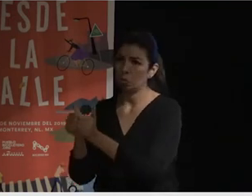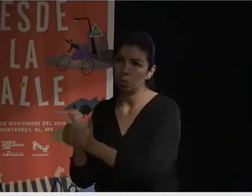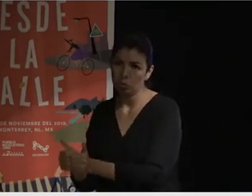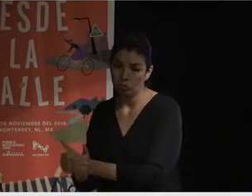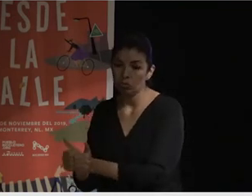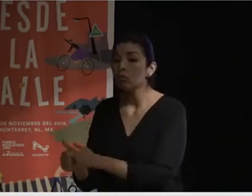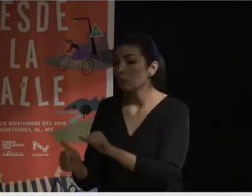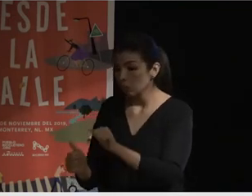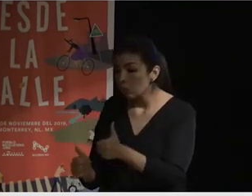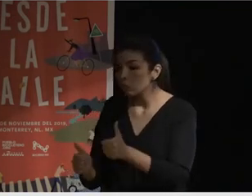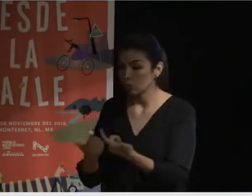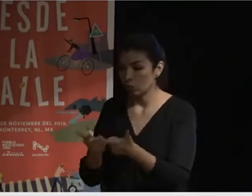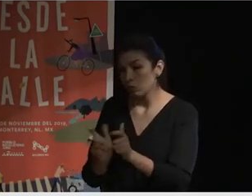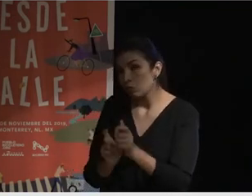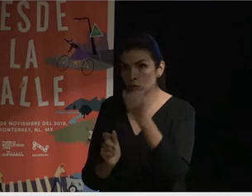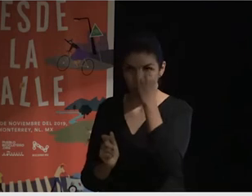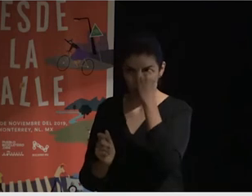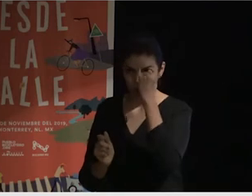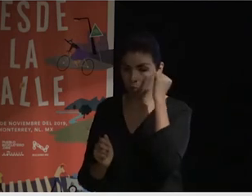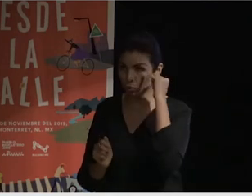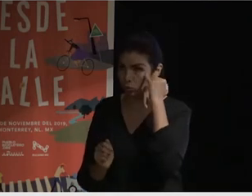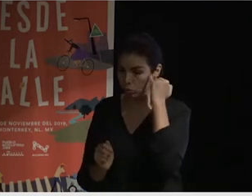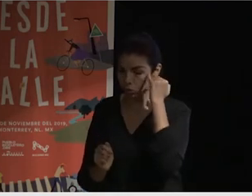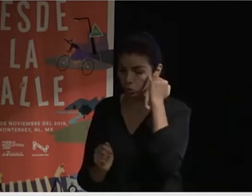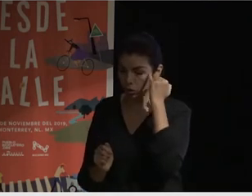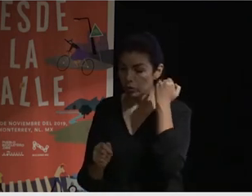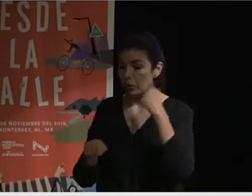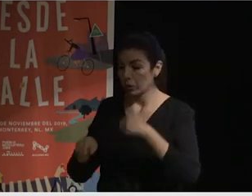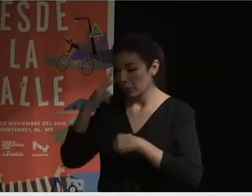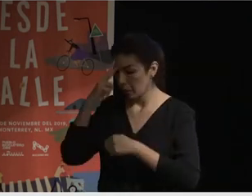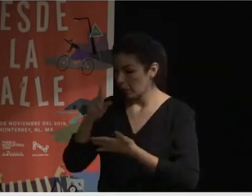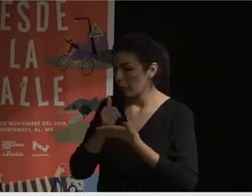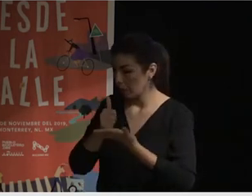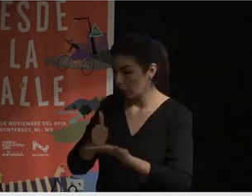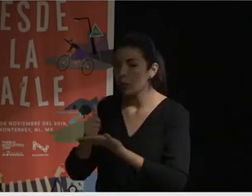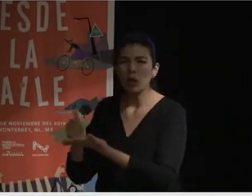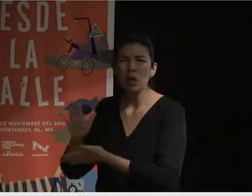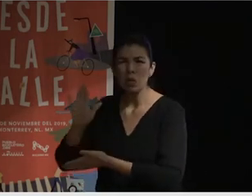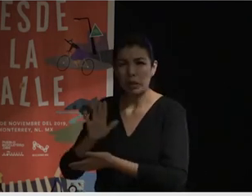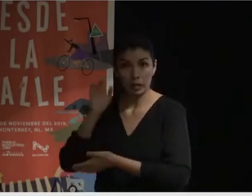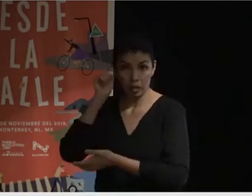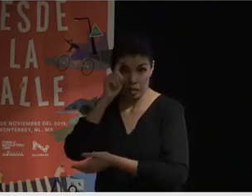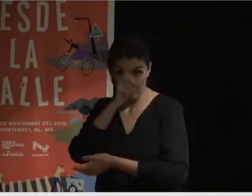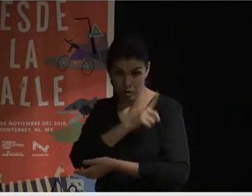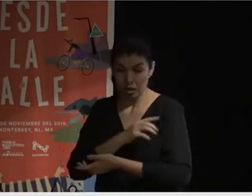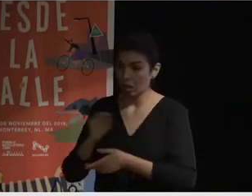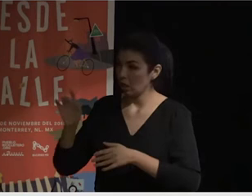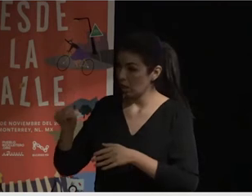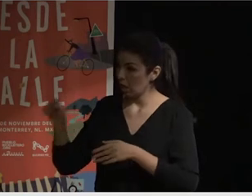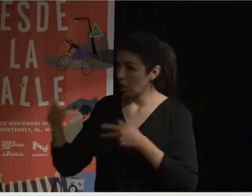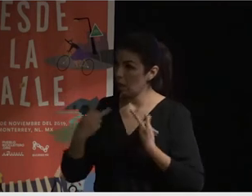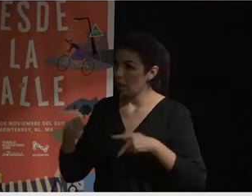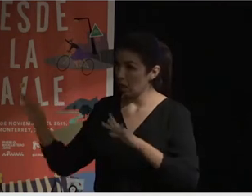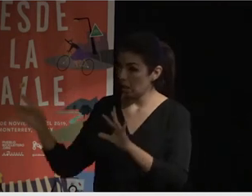chelería y les va de lujo, entonces hay aliados, son procesos complejos, pero creo que si nos podemos ir con una idea,